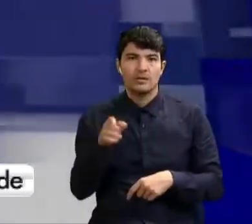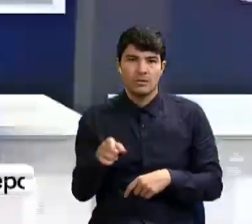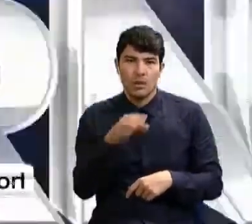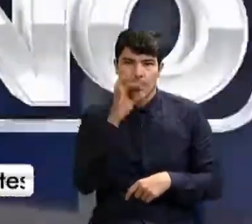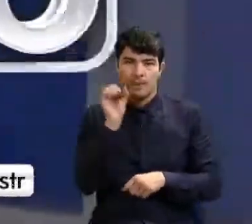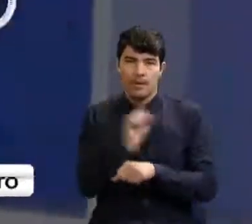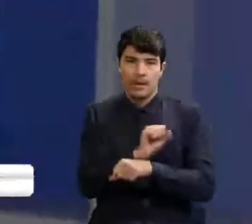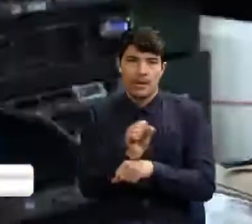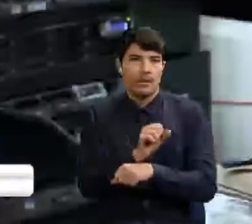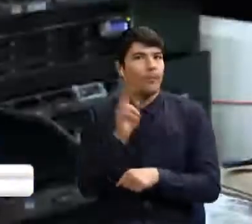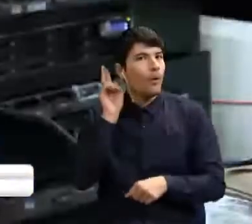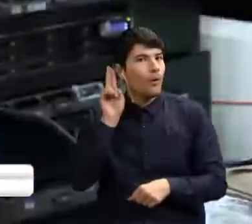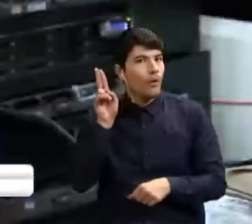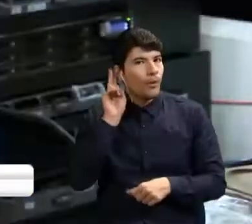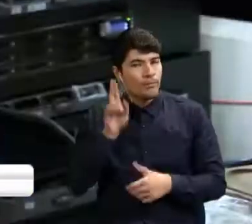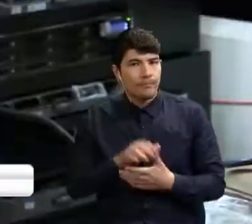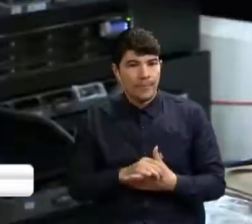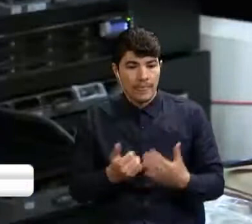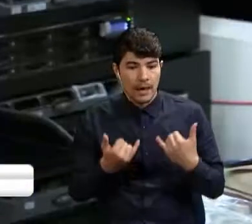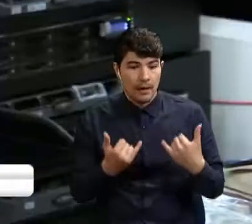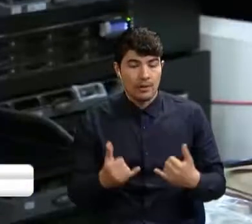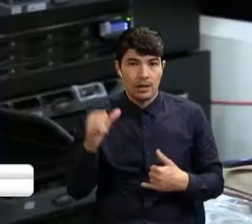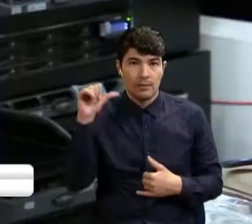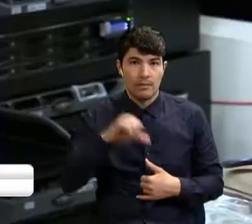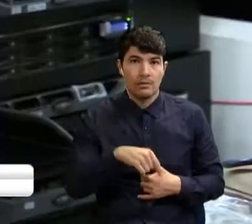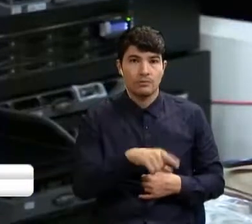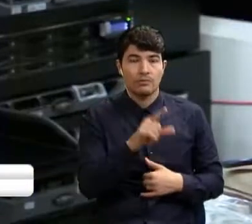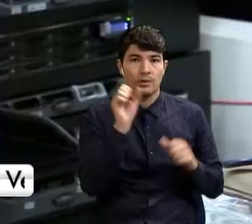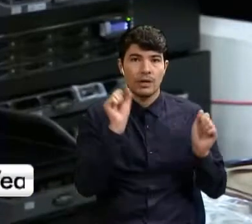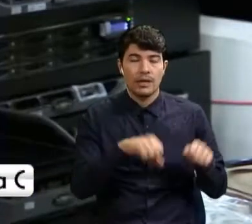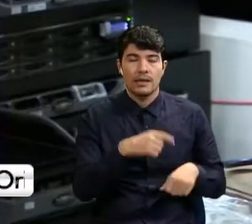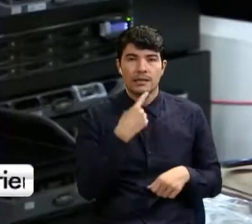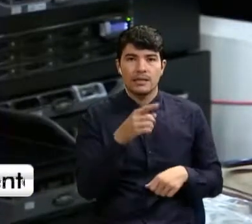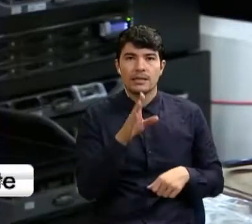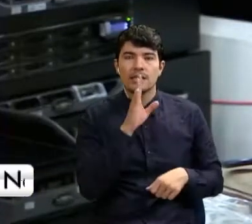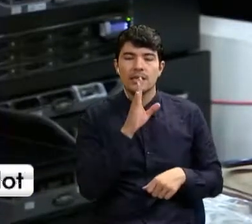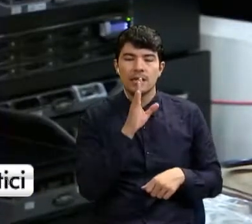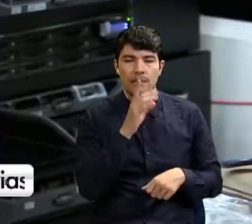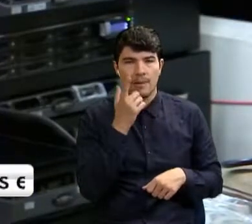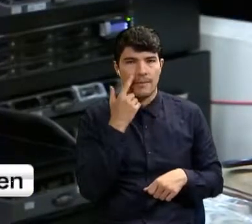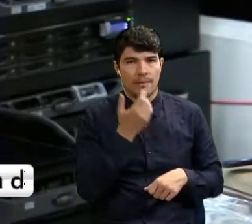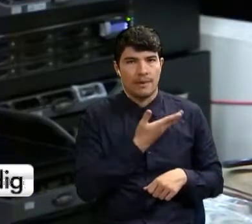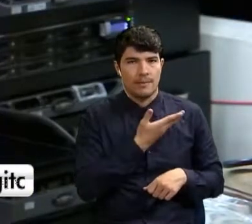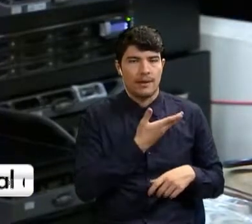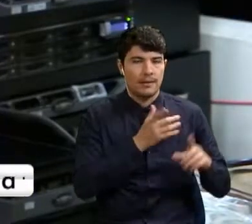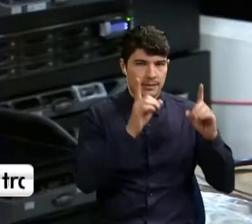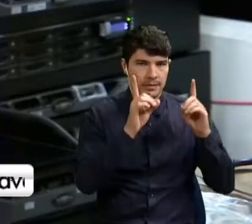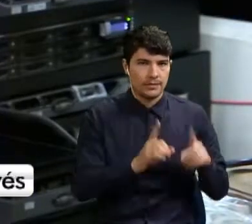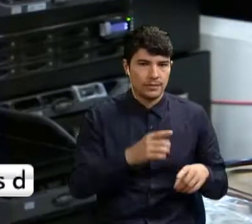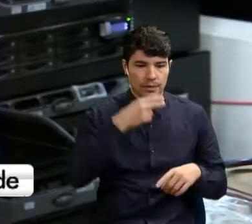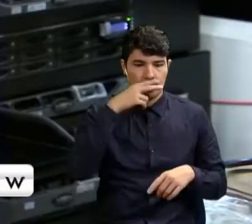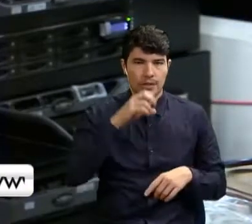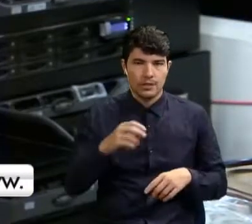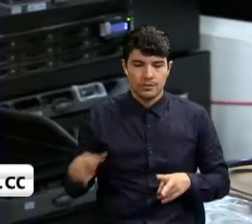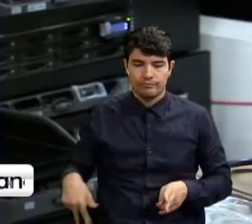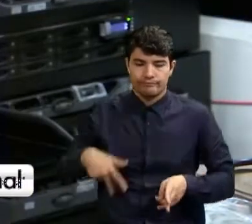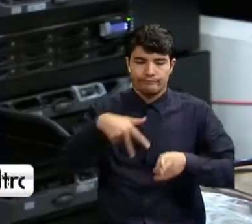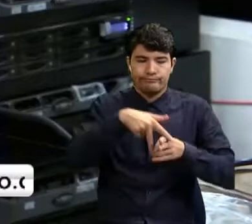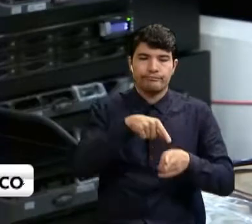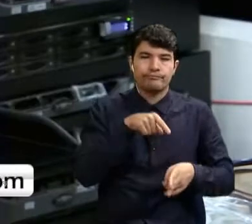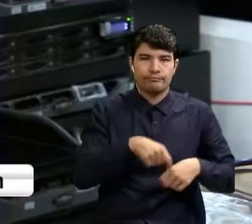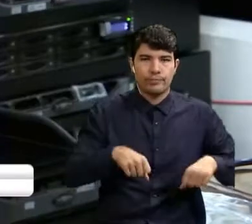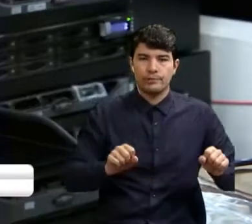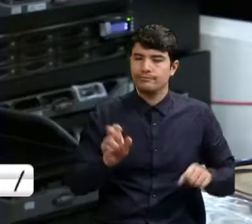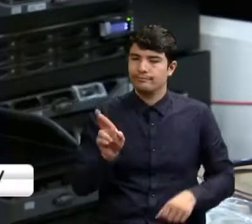embriaguez esta vez lo malo podríamos decir que son los padres de familia que deciden montar en sus motocicletas a